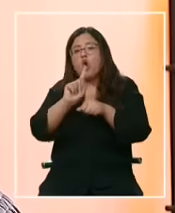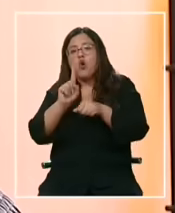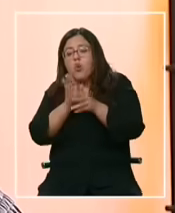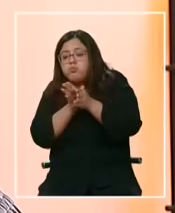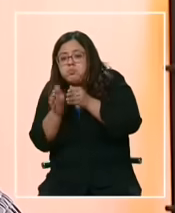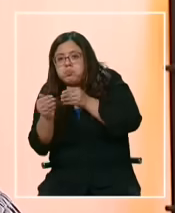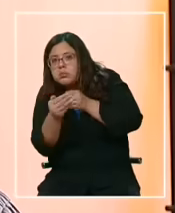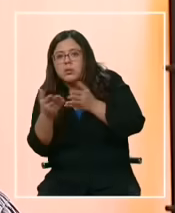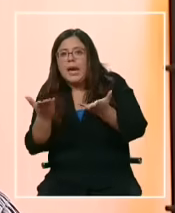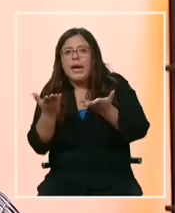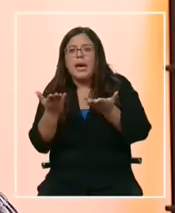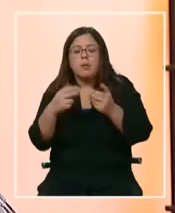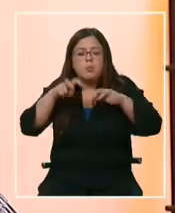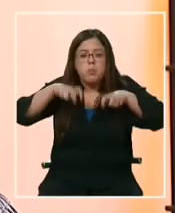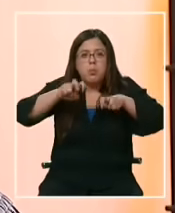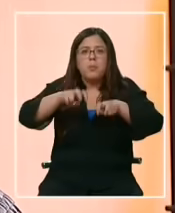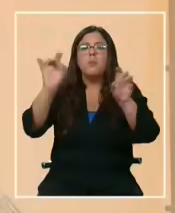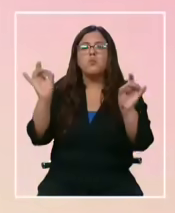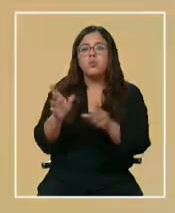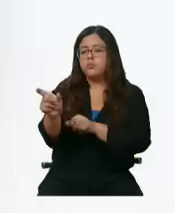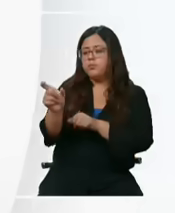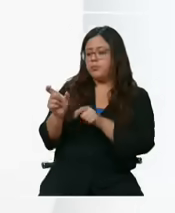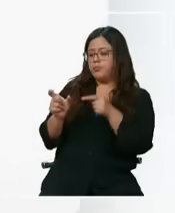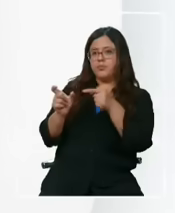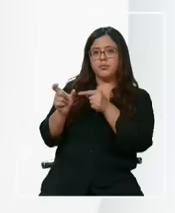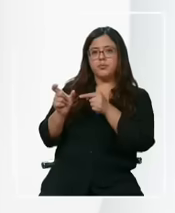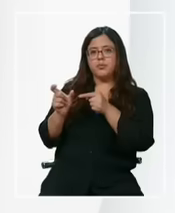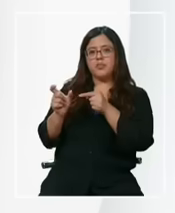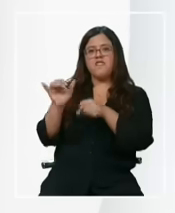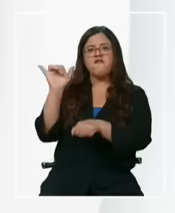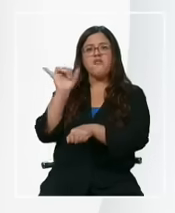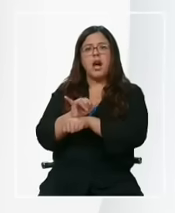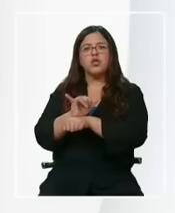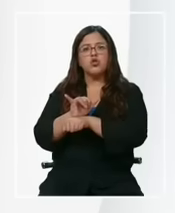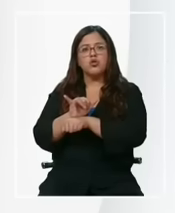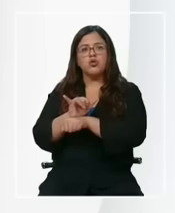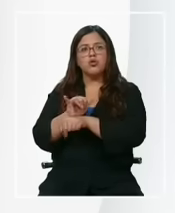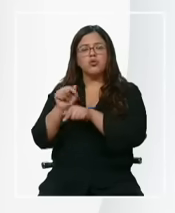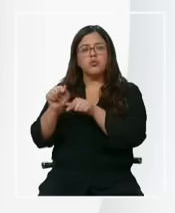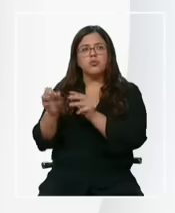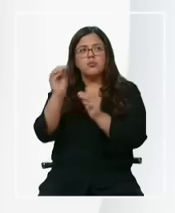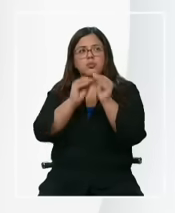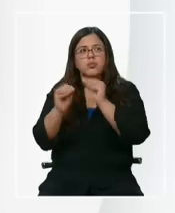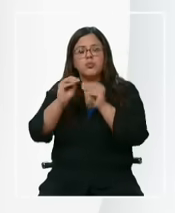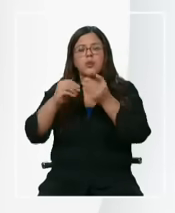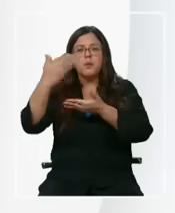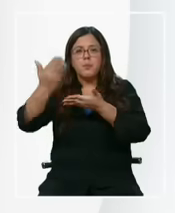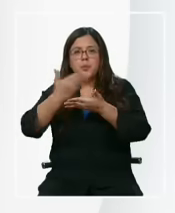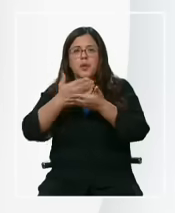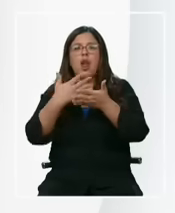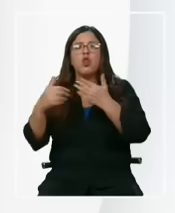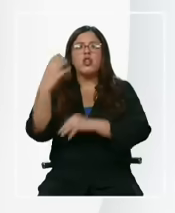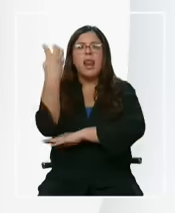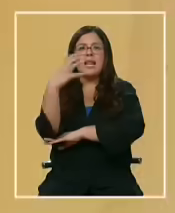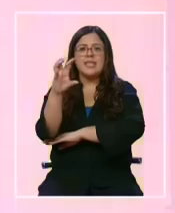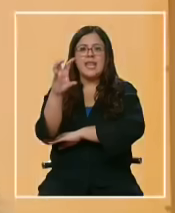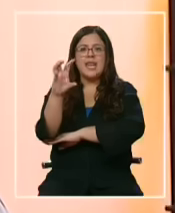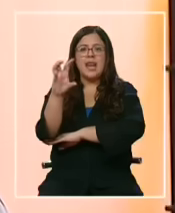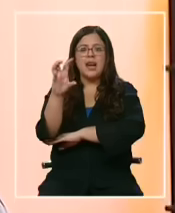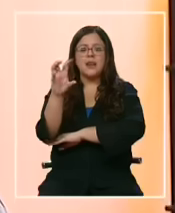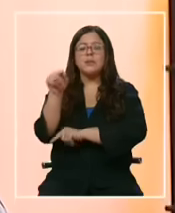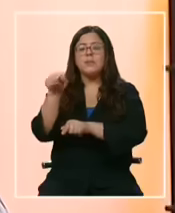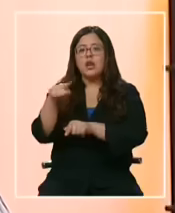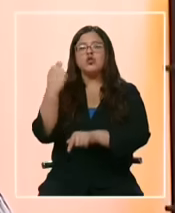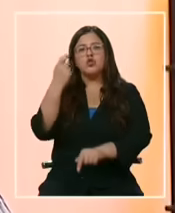utilizando eh la identidad falsa Que elaboró y que imprimió en la ciudad de La Serena eh